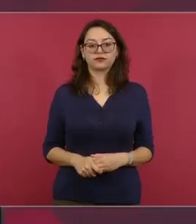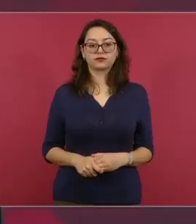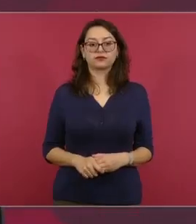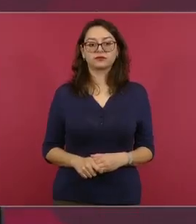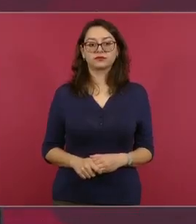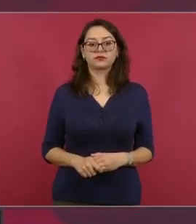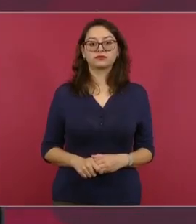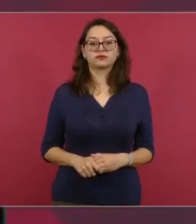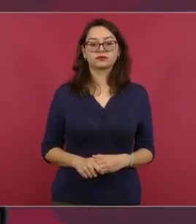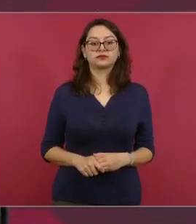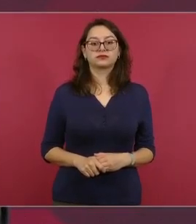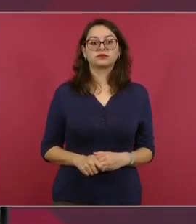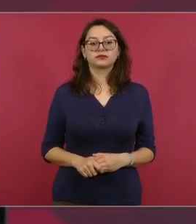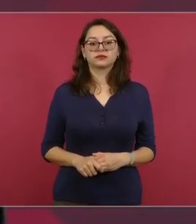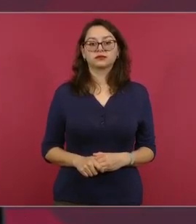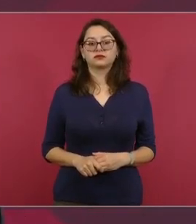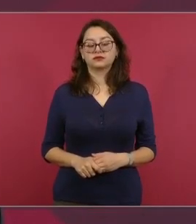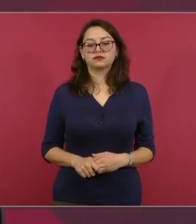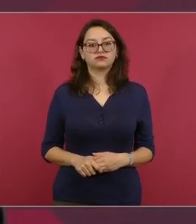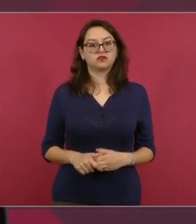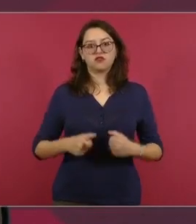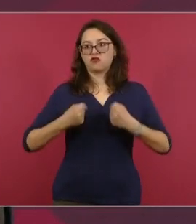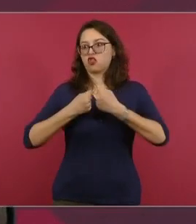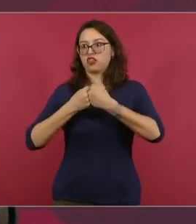el país con relación a Estados Unidos.